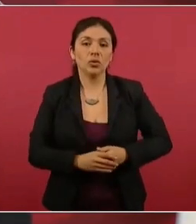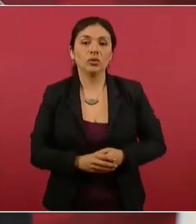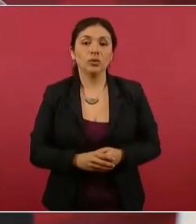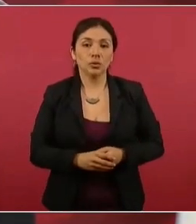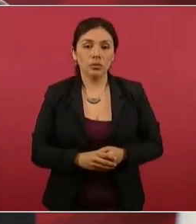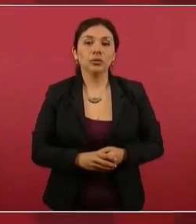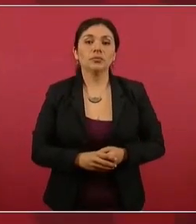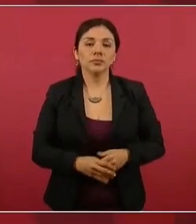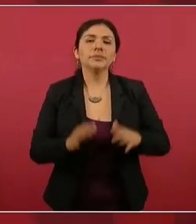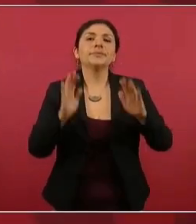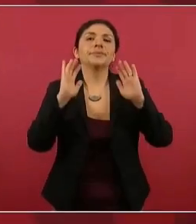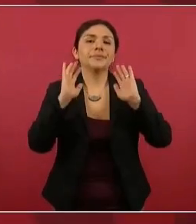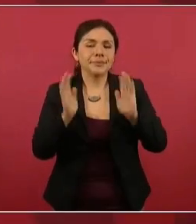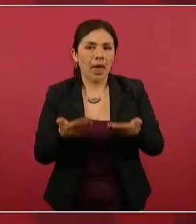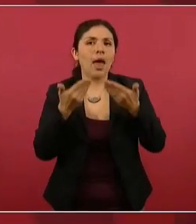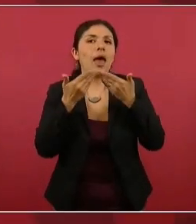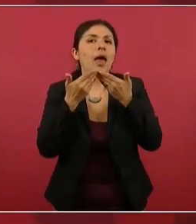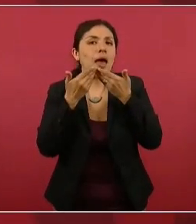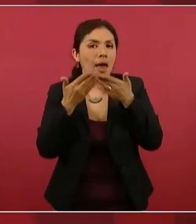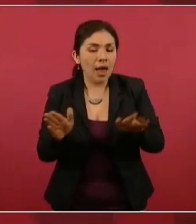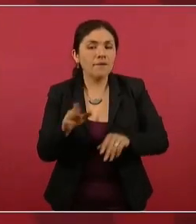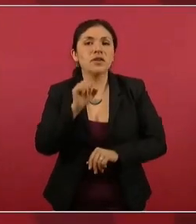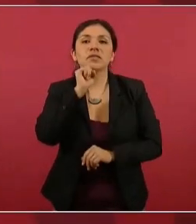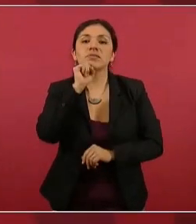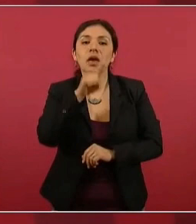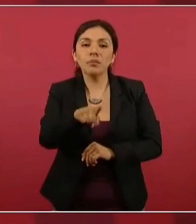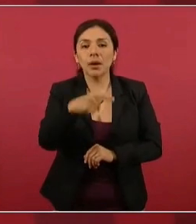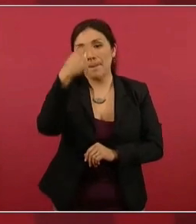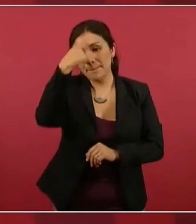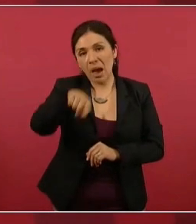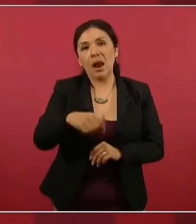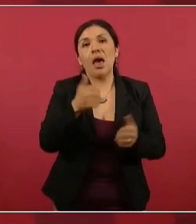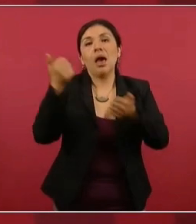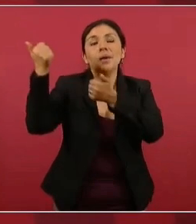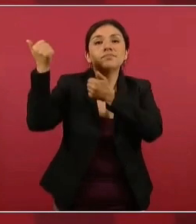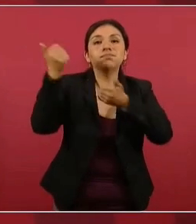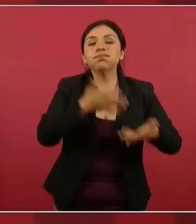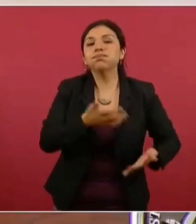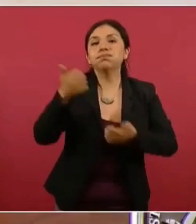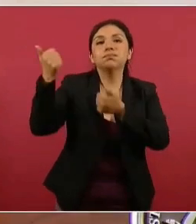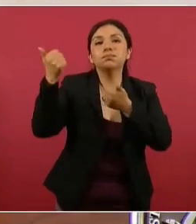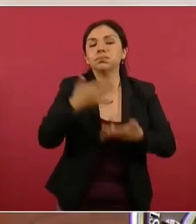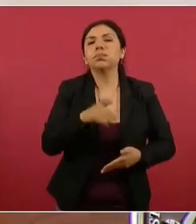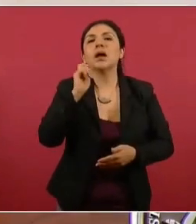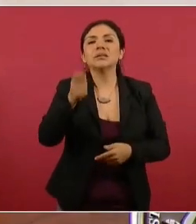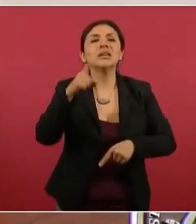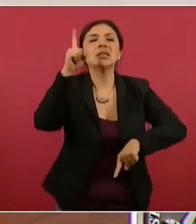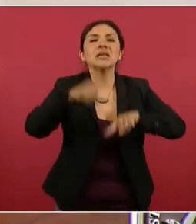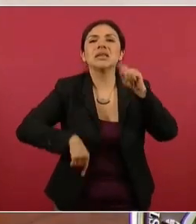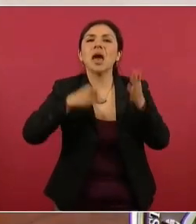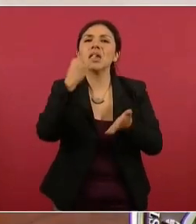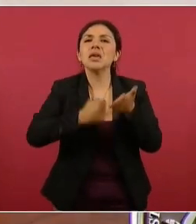Se abrieron también las importaciones, es decir, se quitaron aranceles